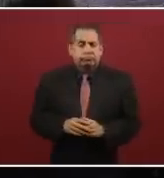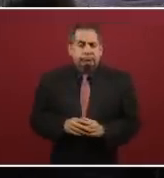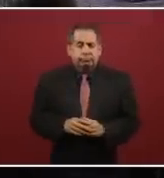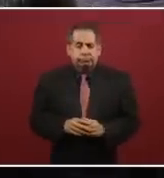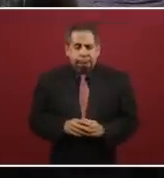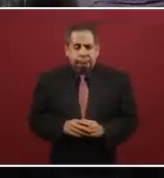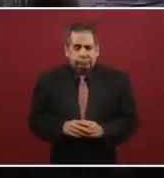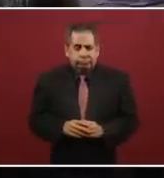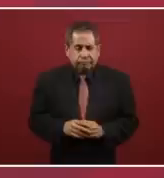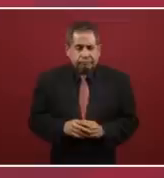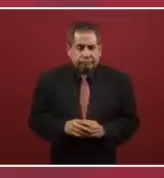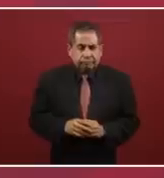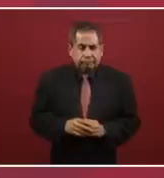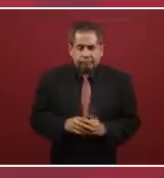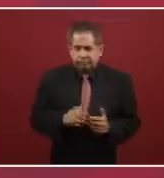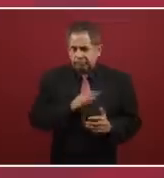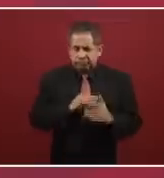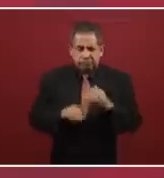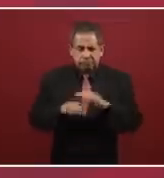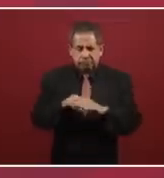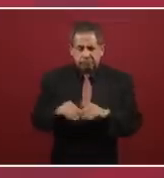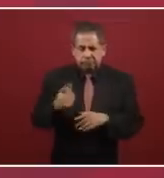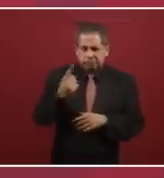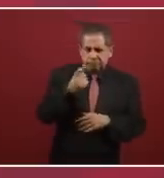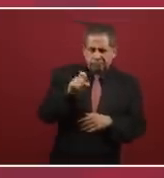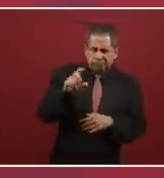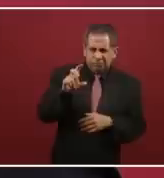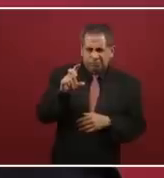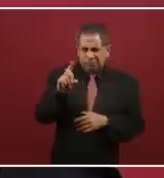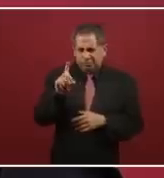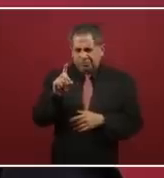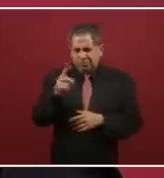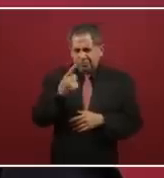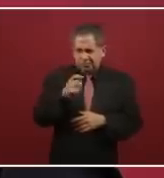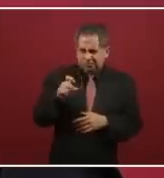como a 130, 140,000